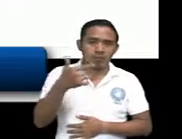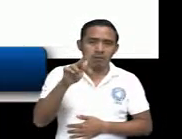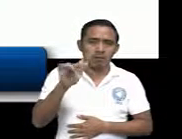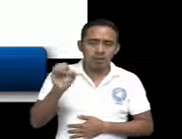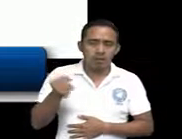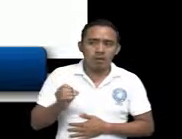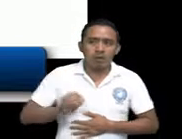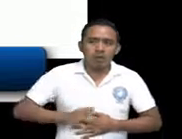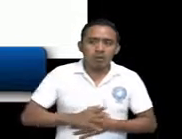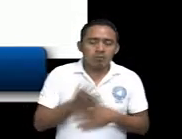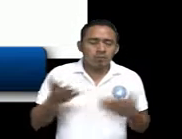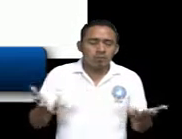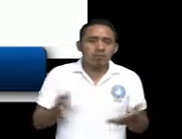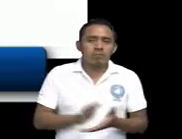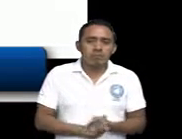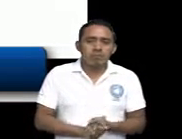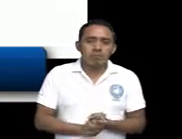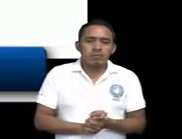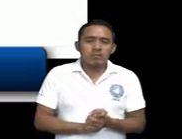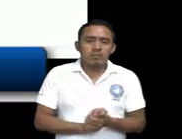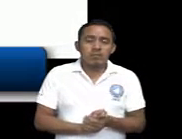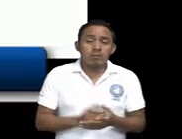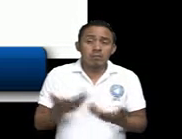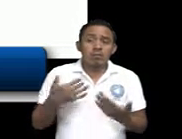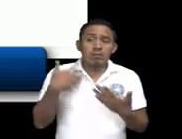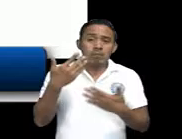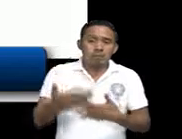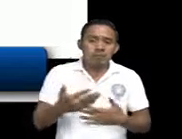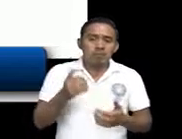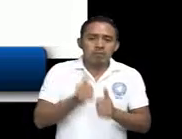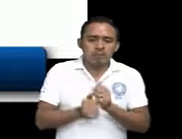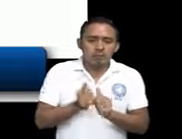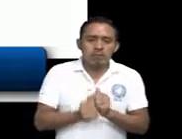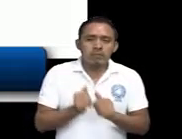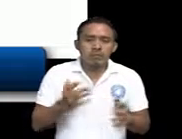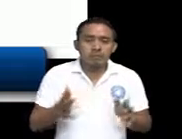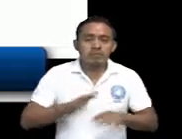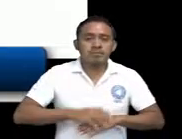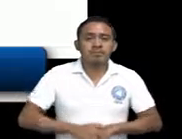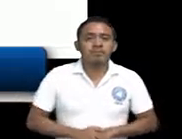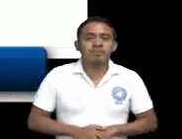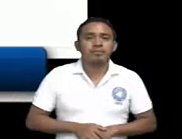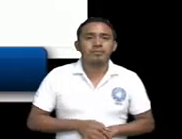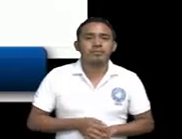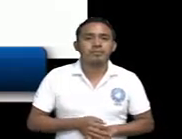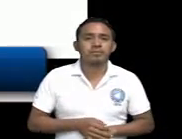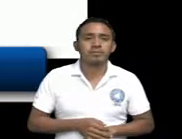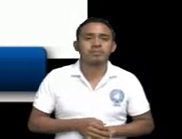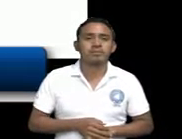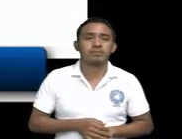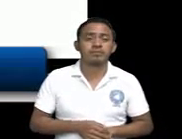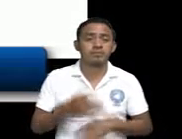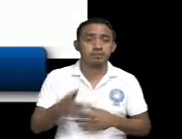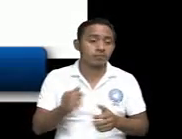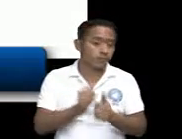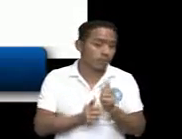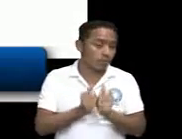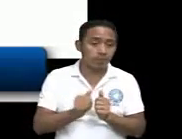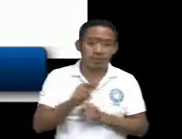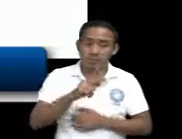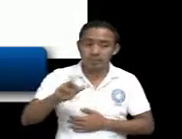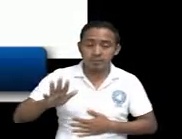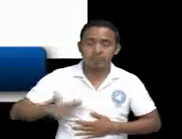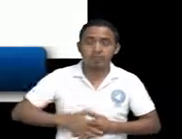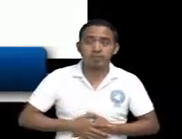hígado graso de tercer grado, sí. Que es llega a predisponer a cirrosis al final, sí. Y sucede el mismo evento.